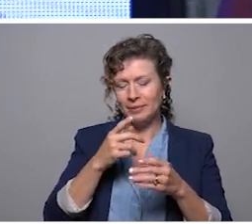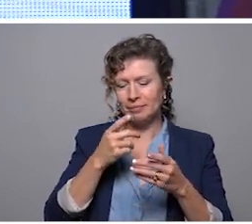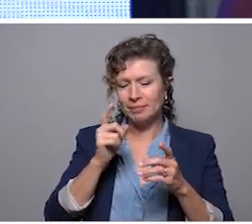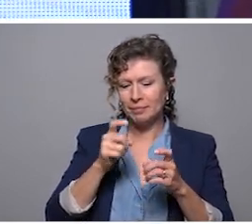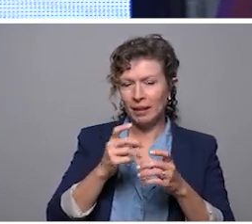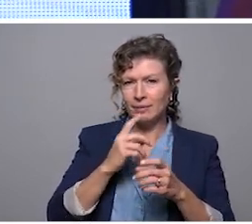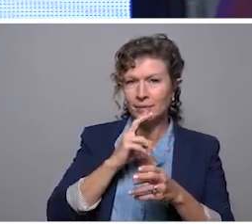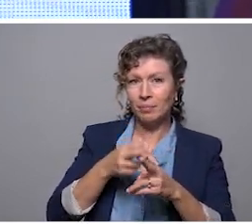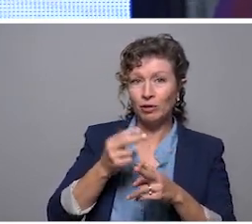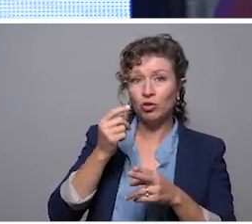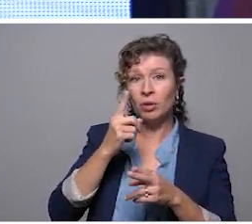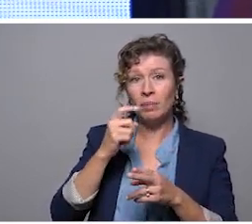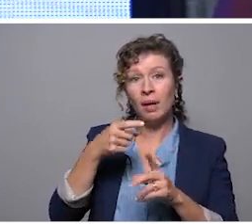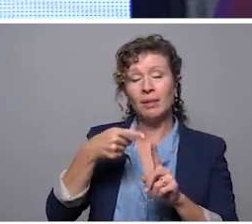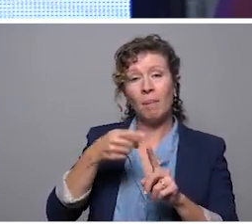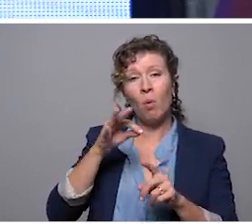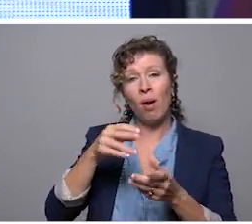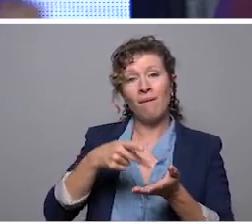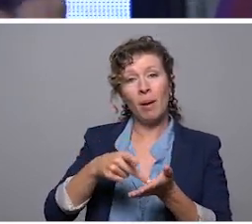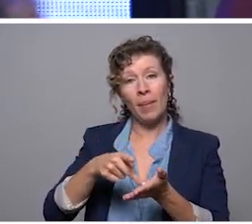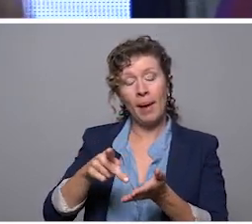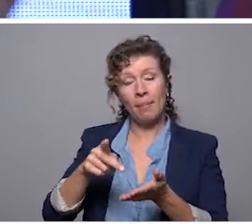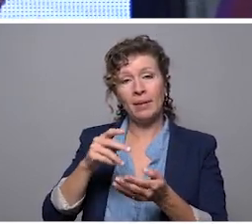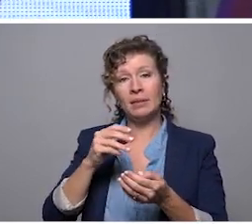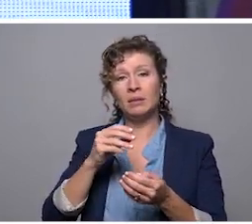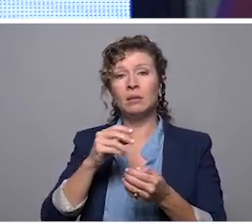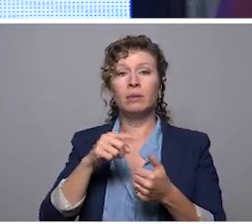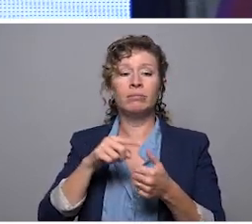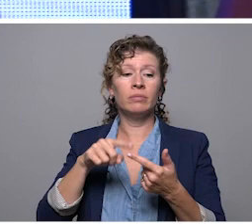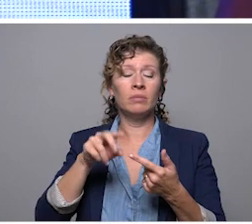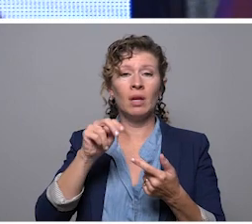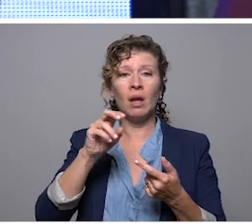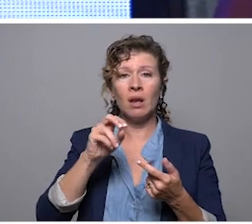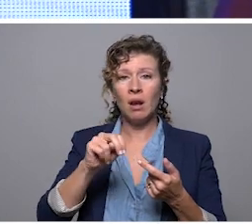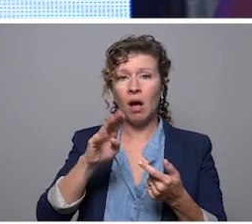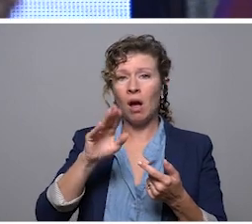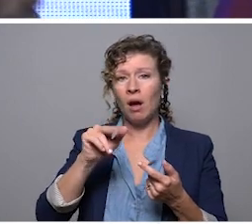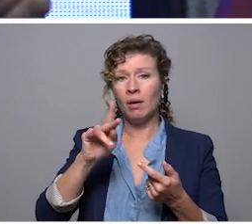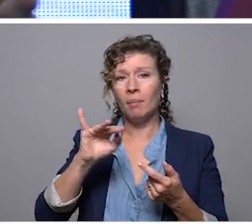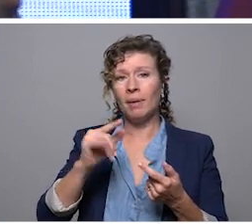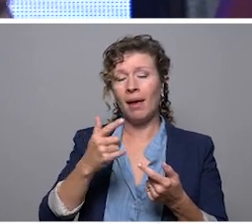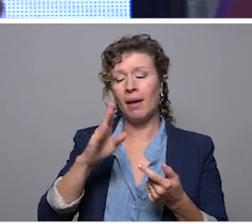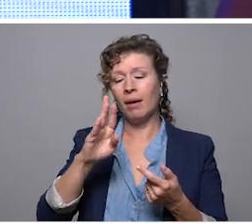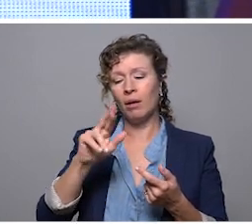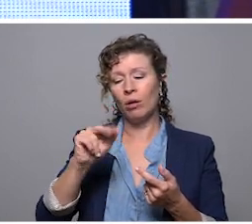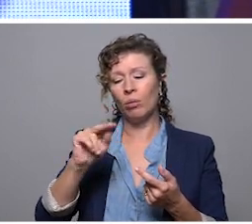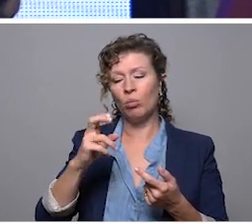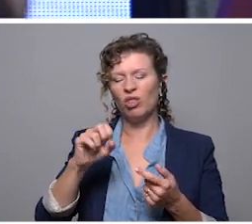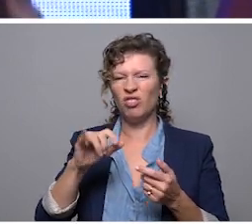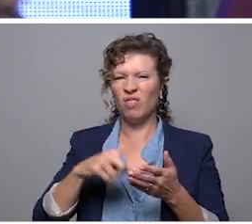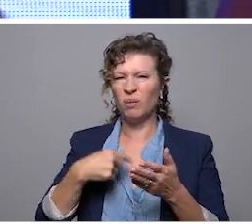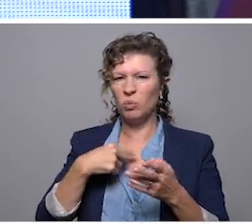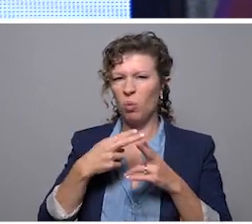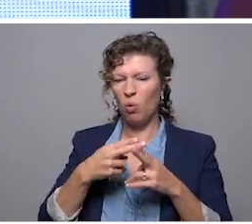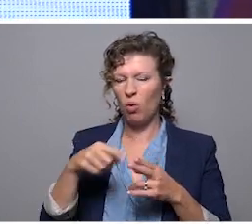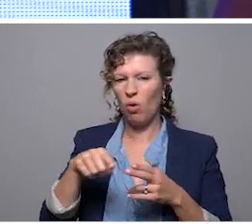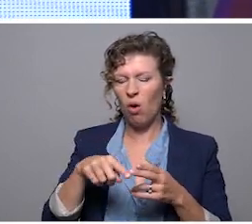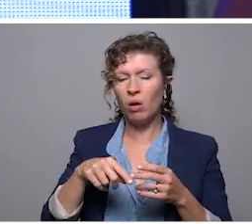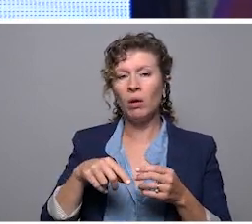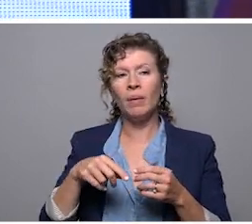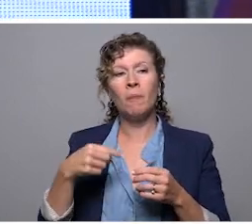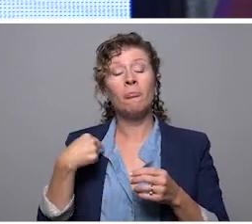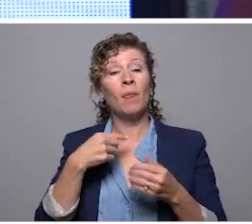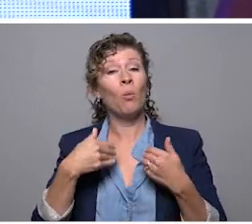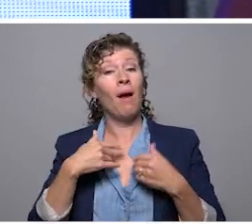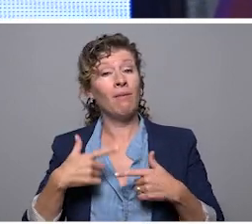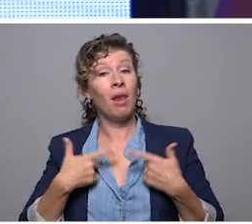le llamamos corresponsales no bancario ya también tenemos este lo que son seguros de vida ya